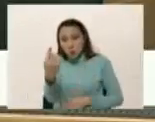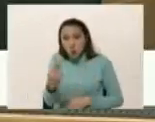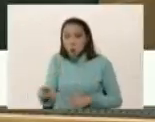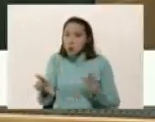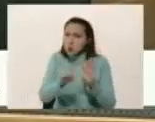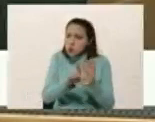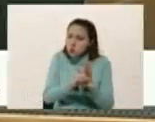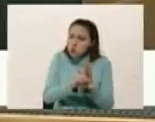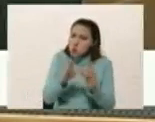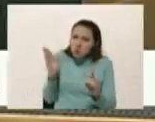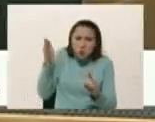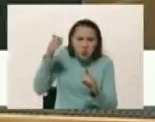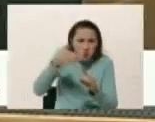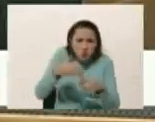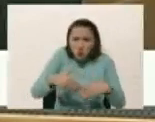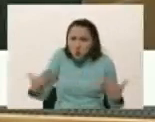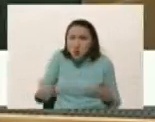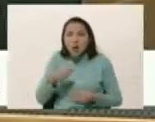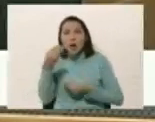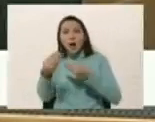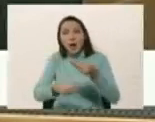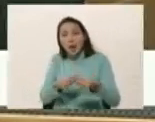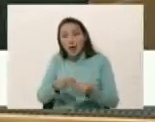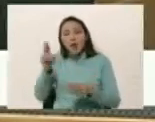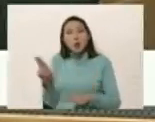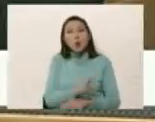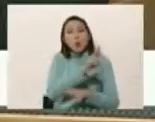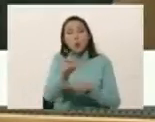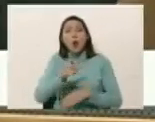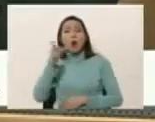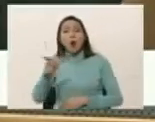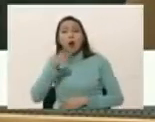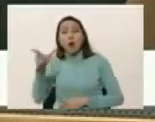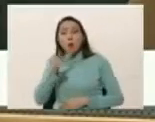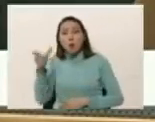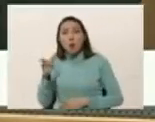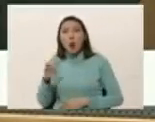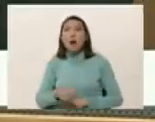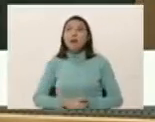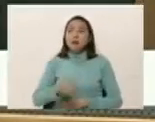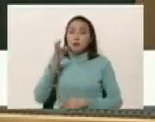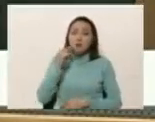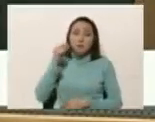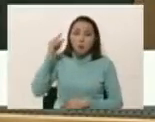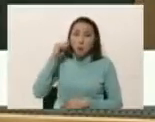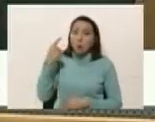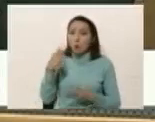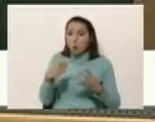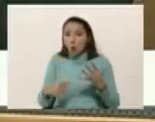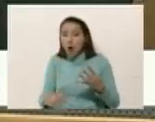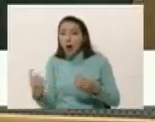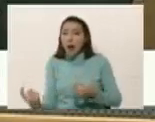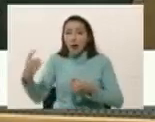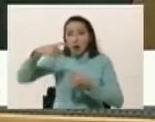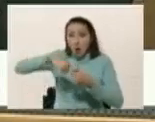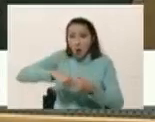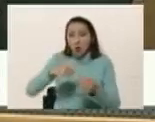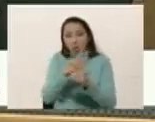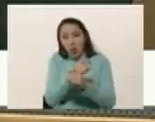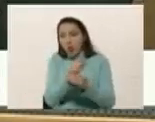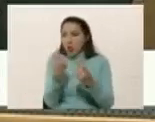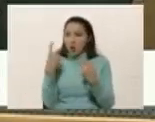tiene por objeto promover y garantizar el uso del lenguaje con enfoque de género inclusivo y no sexista